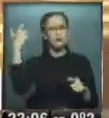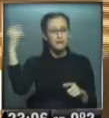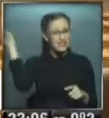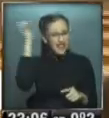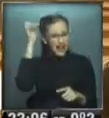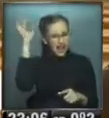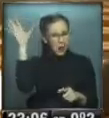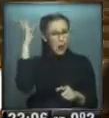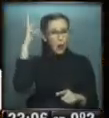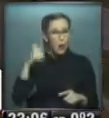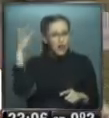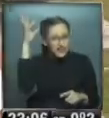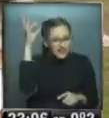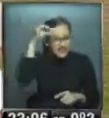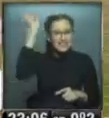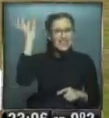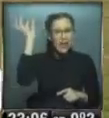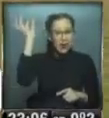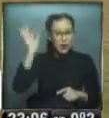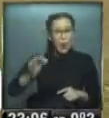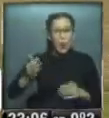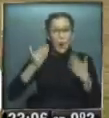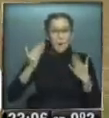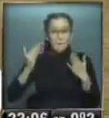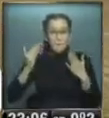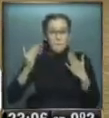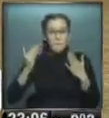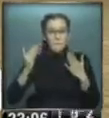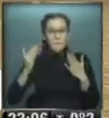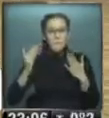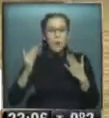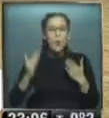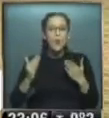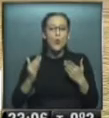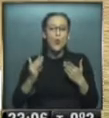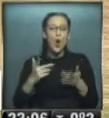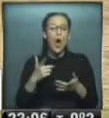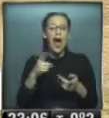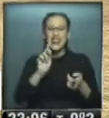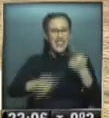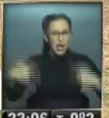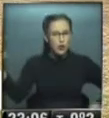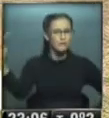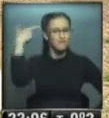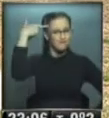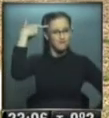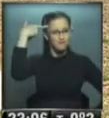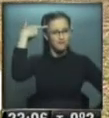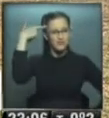de Eric Ponce, el disparo pudo haberse hecho con el caño del arma apoyado sobre su